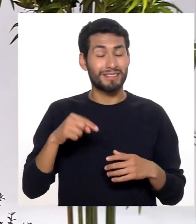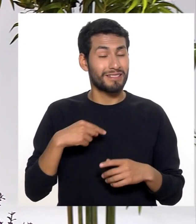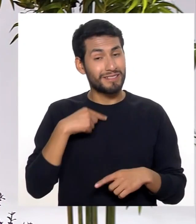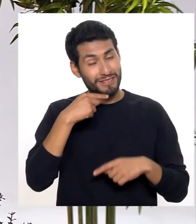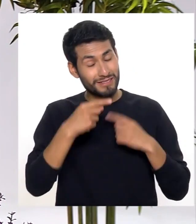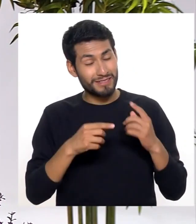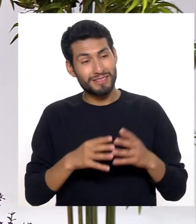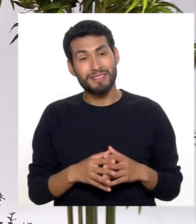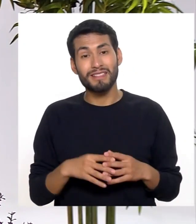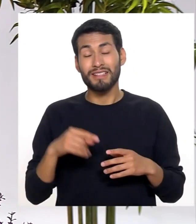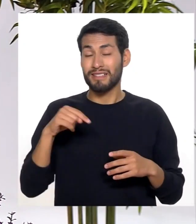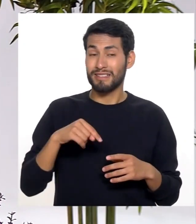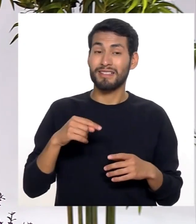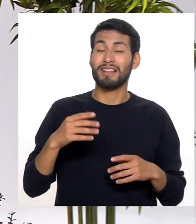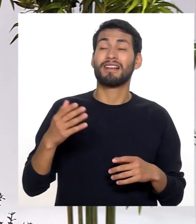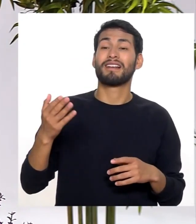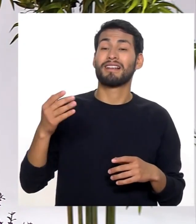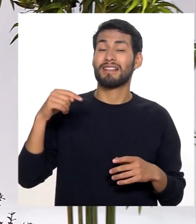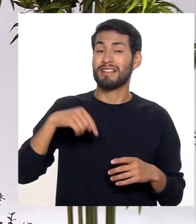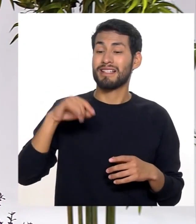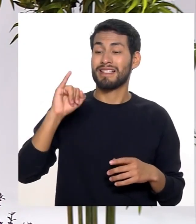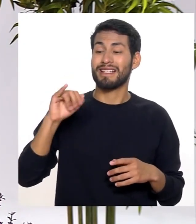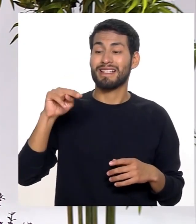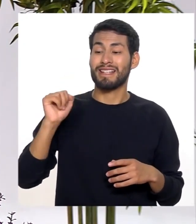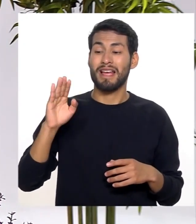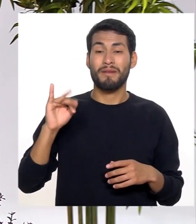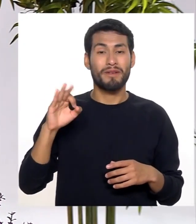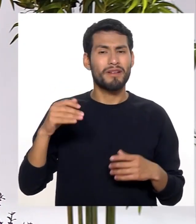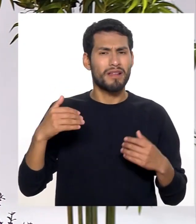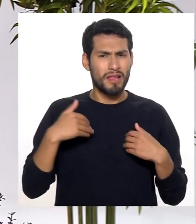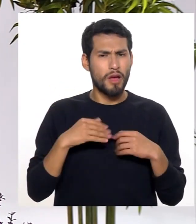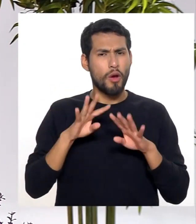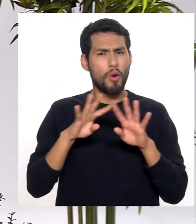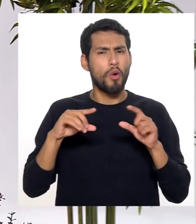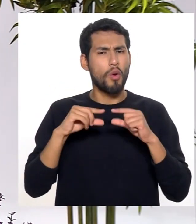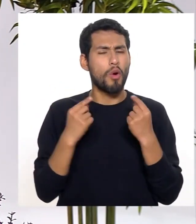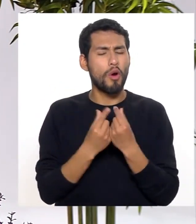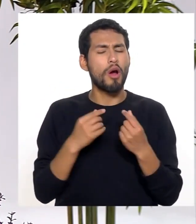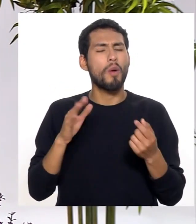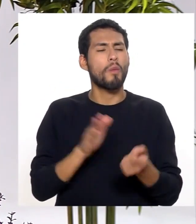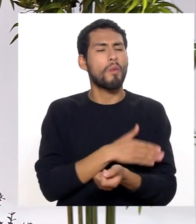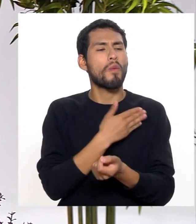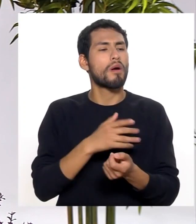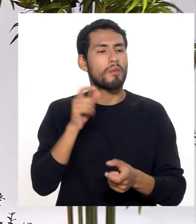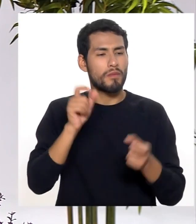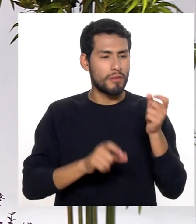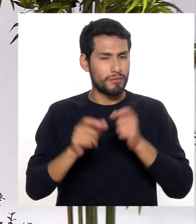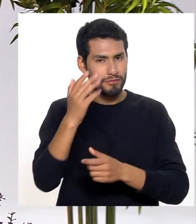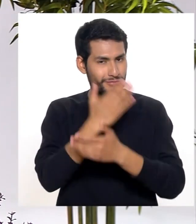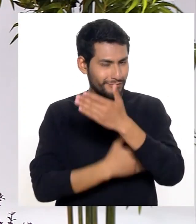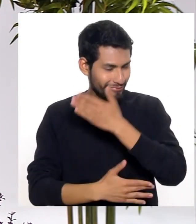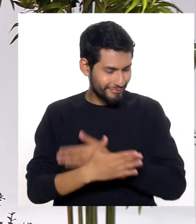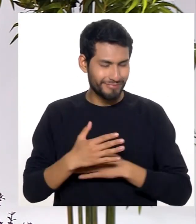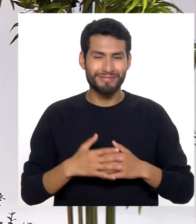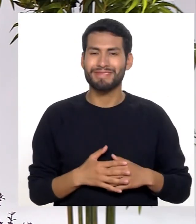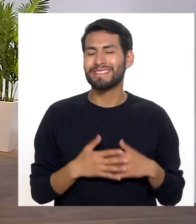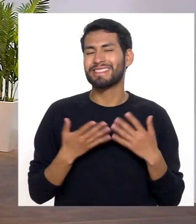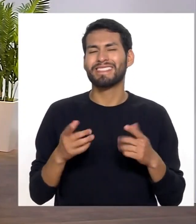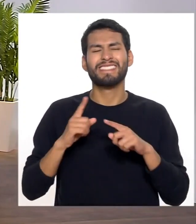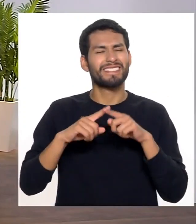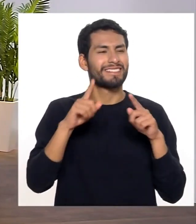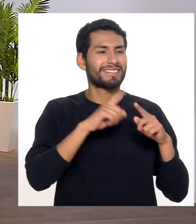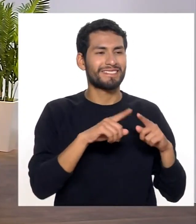cuento que nosotros en el INAVIF tenemos una banda de músicos integrada por personas con discapacidad de